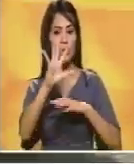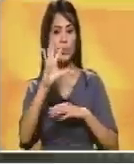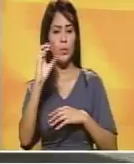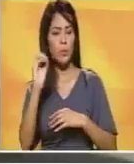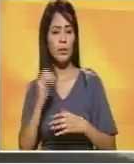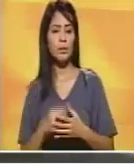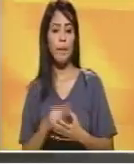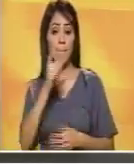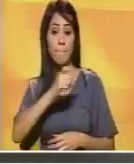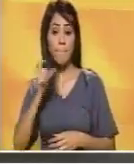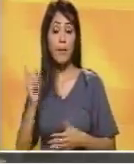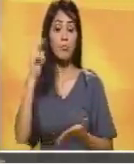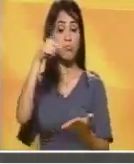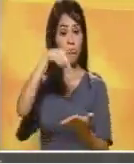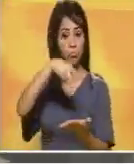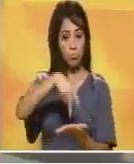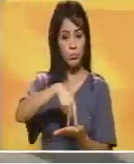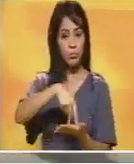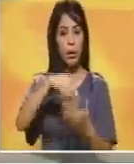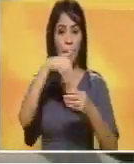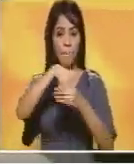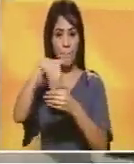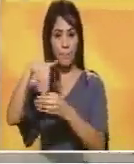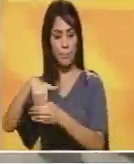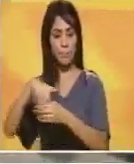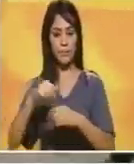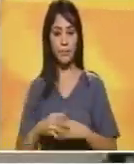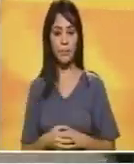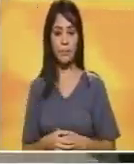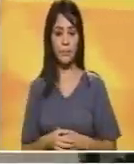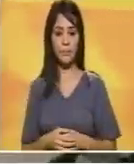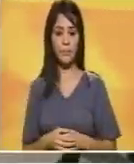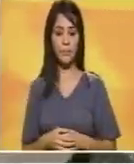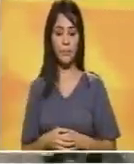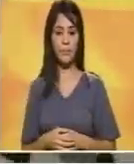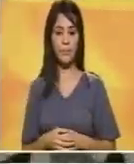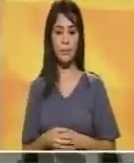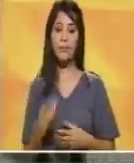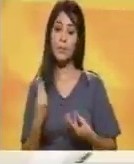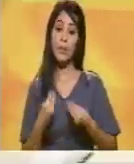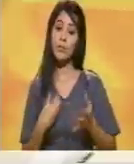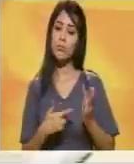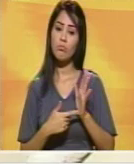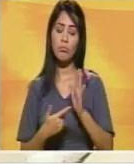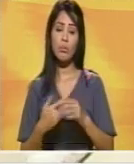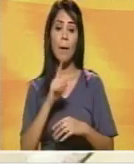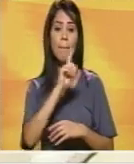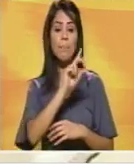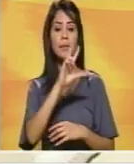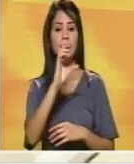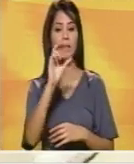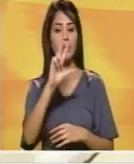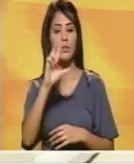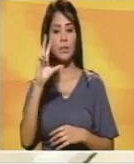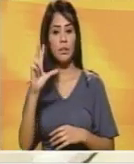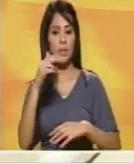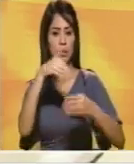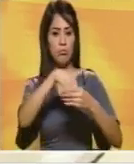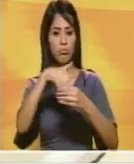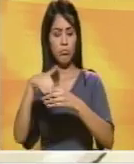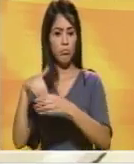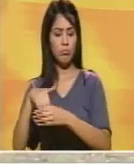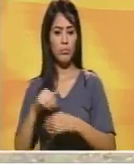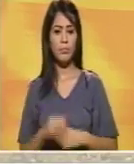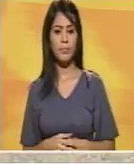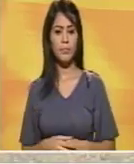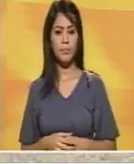2.452.432 personas tendrán la oportunidad de participar en estos comicios regionales. Para ello, han sido dispuestos 1.338 centros de votación para